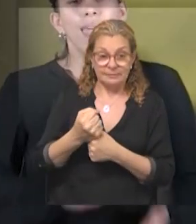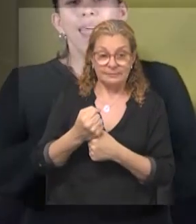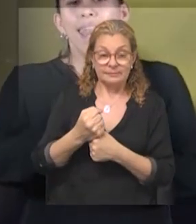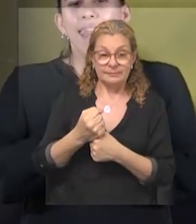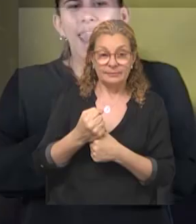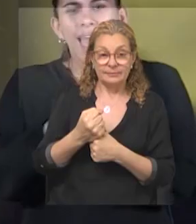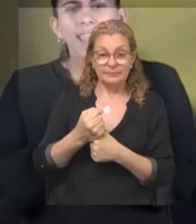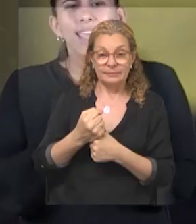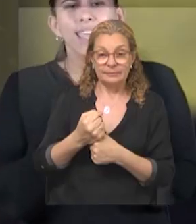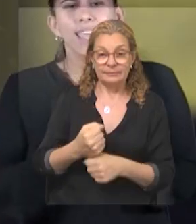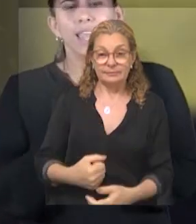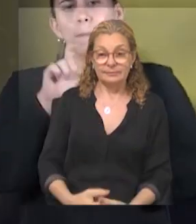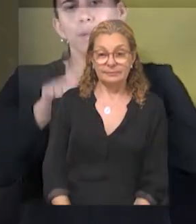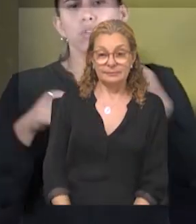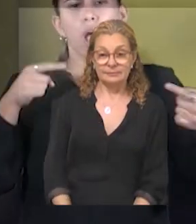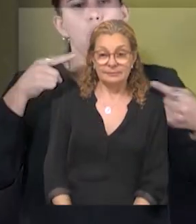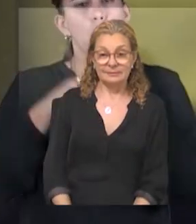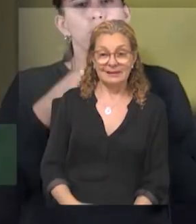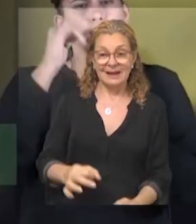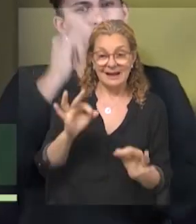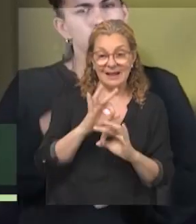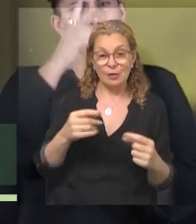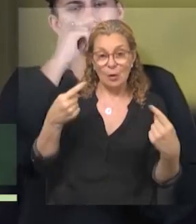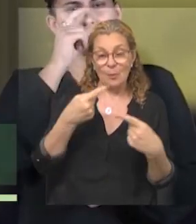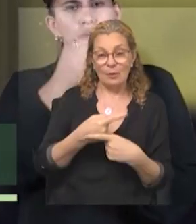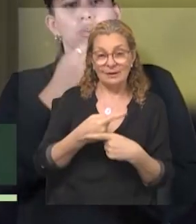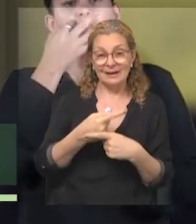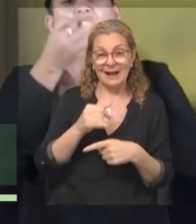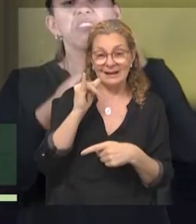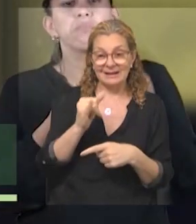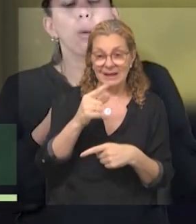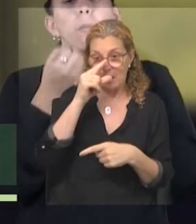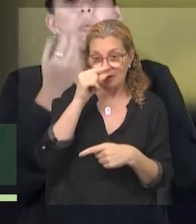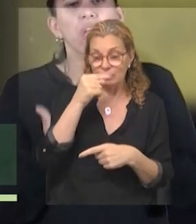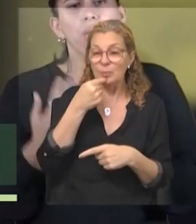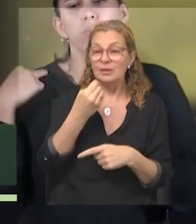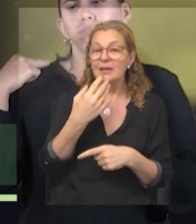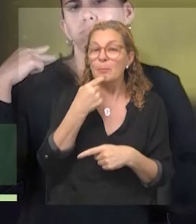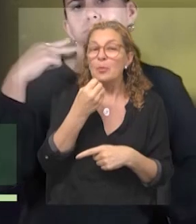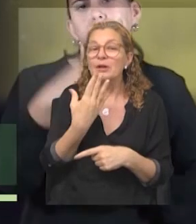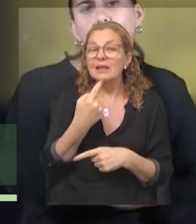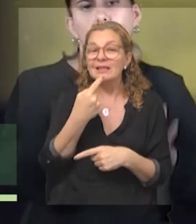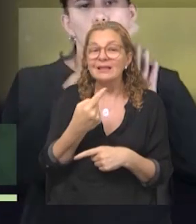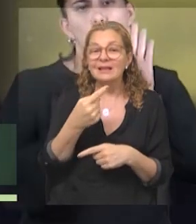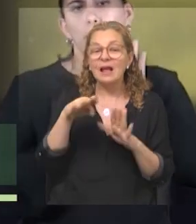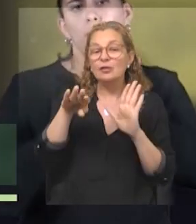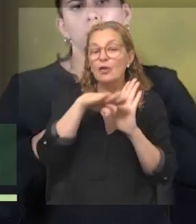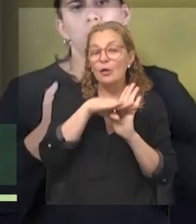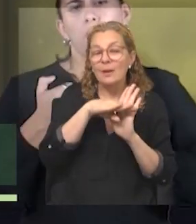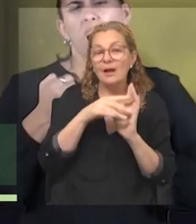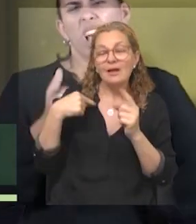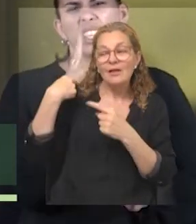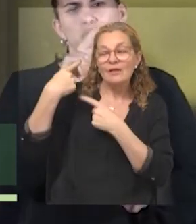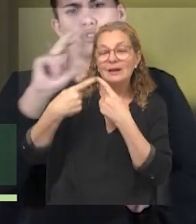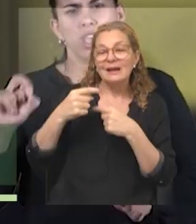propuesta nadie de los que se opone al sí amarillo ha dicho Por qué debe mantenerse esta Norma que viene